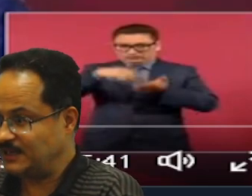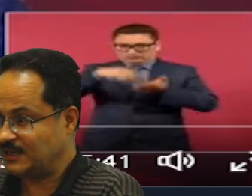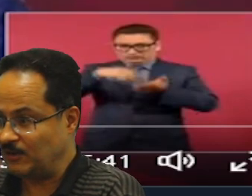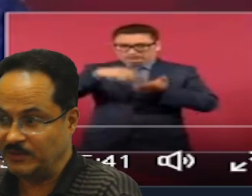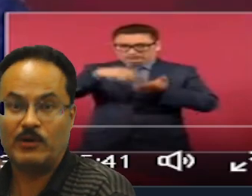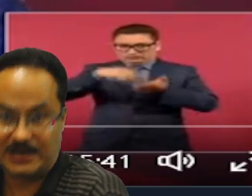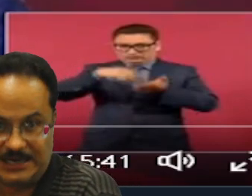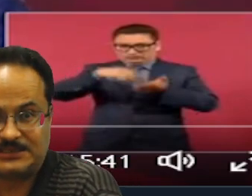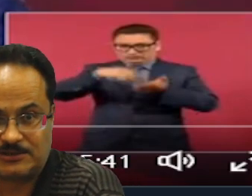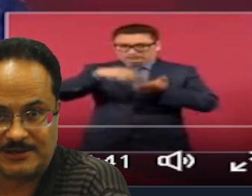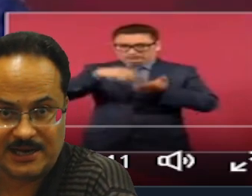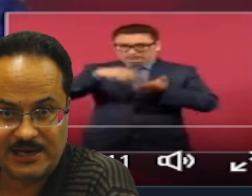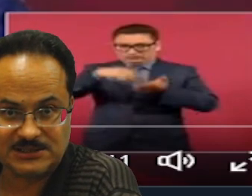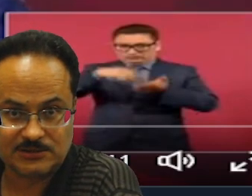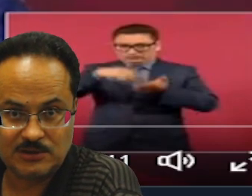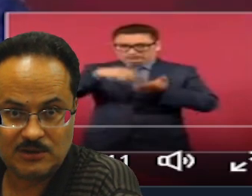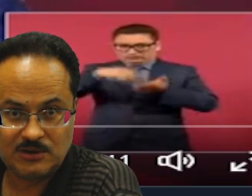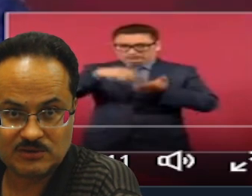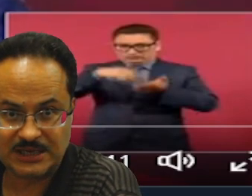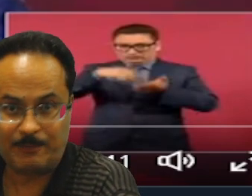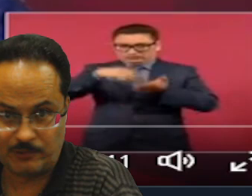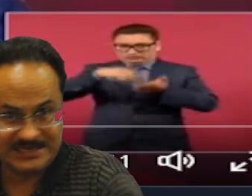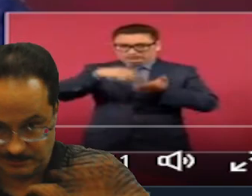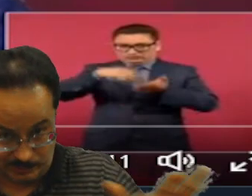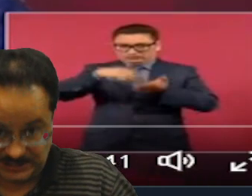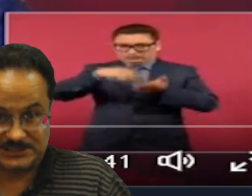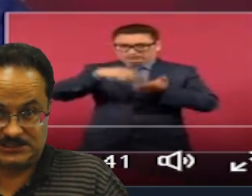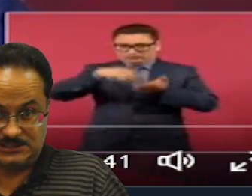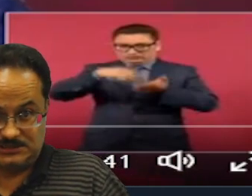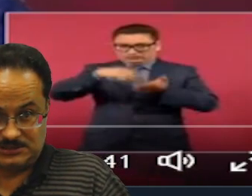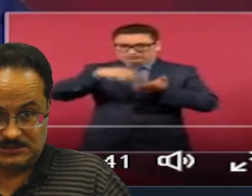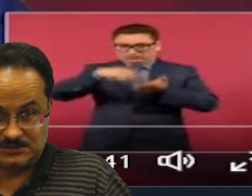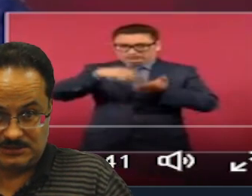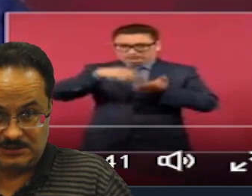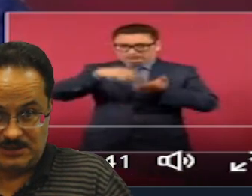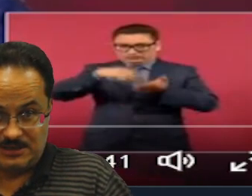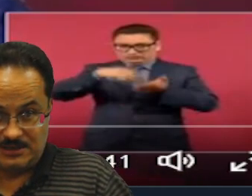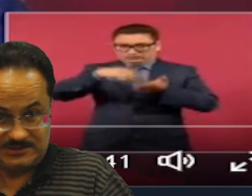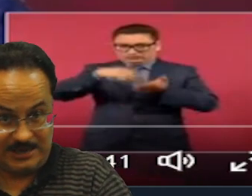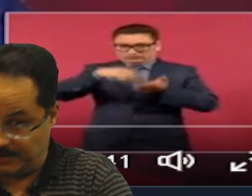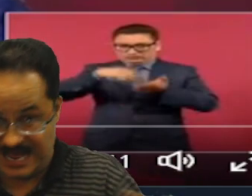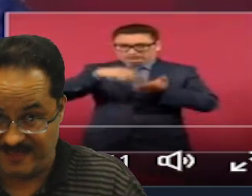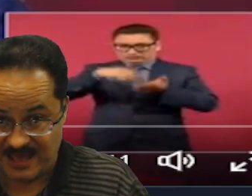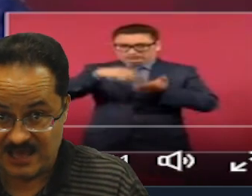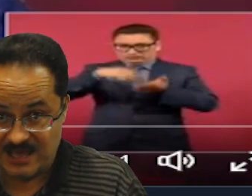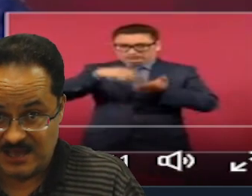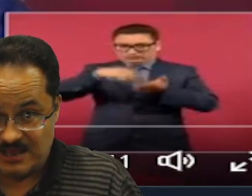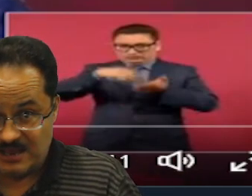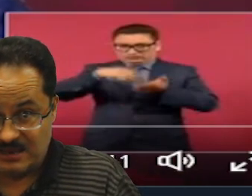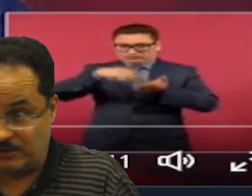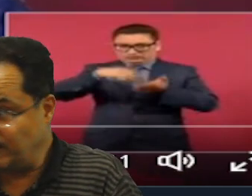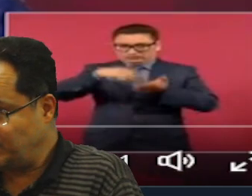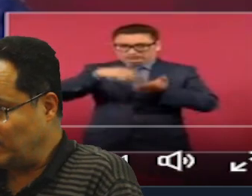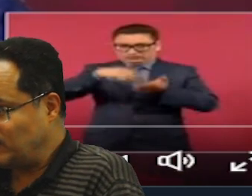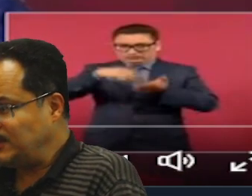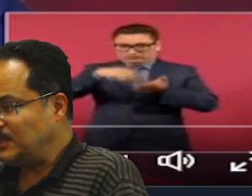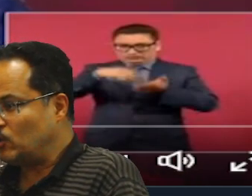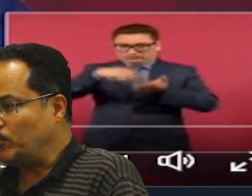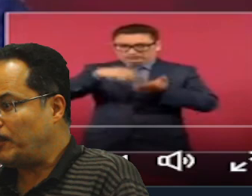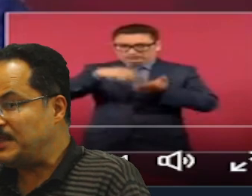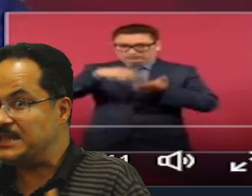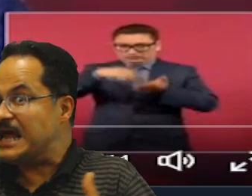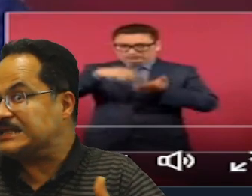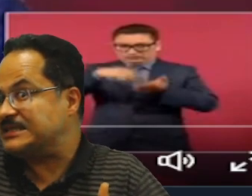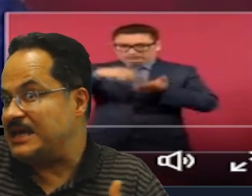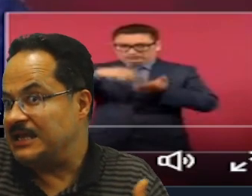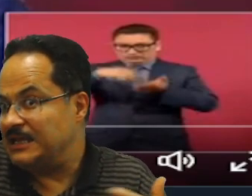este que lo mismo querían hacer con el ejército o sea puras hipótesis O sea no hay nada yo no yo no entiendo